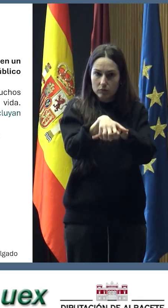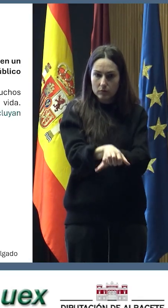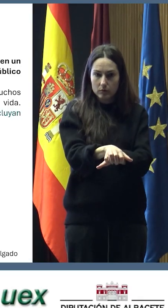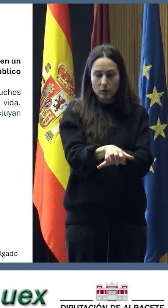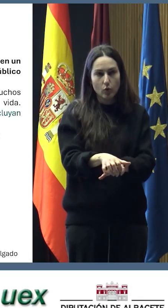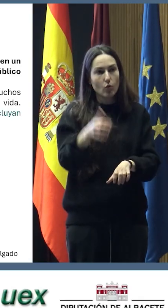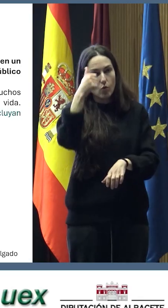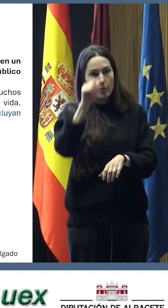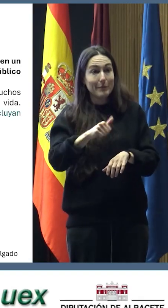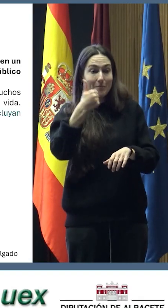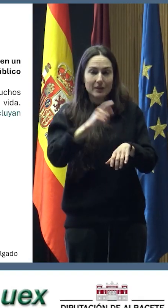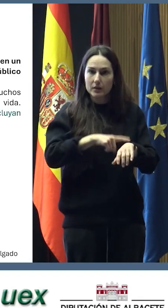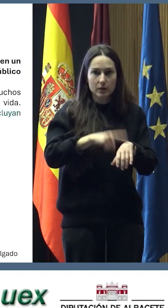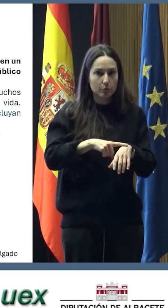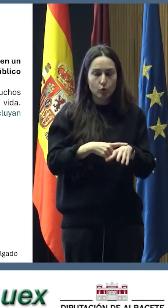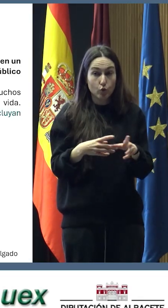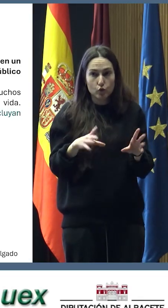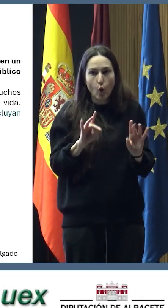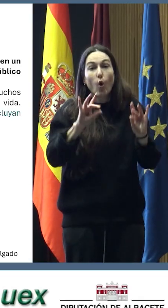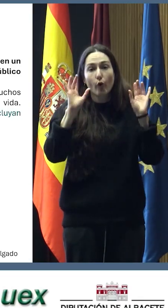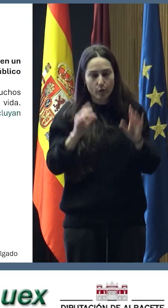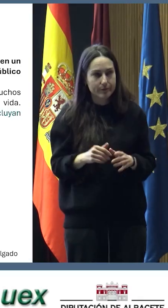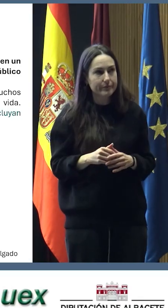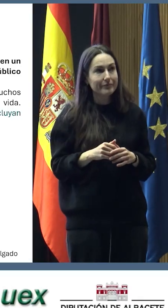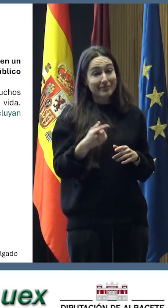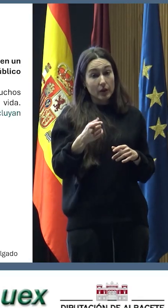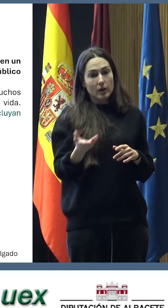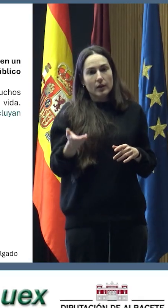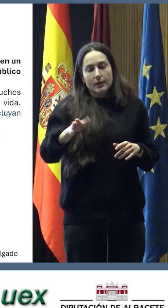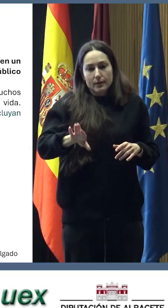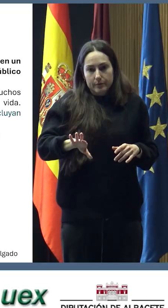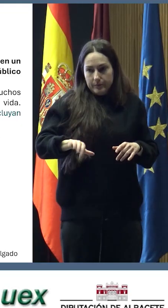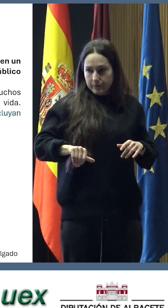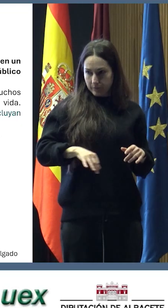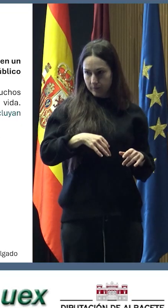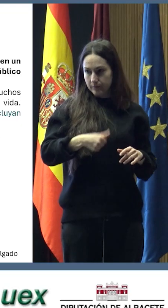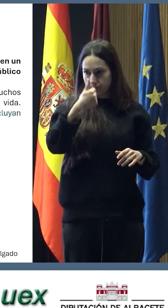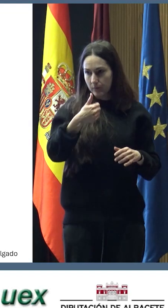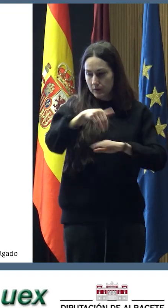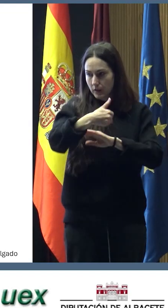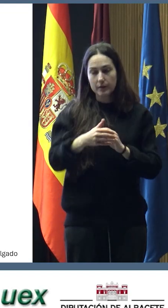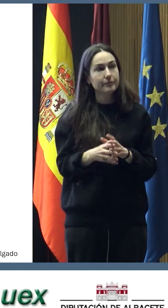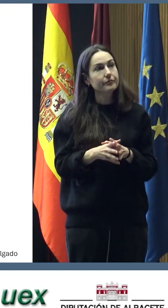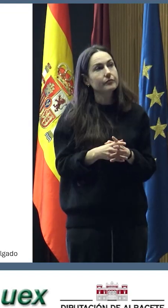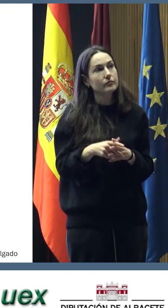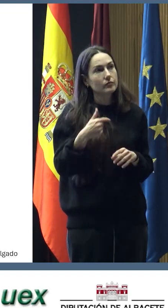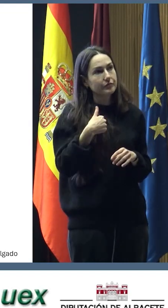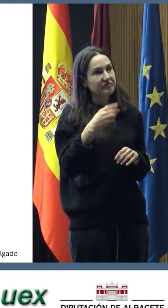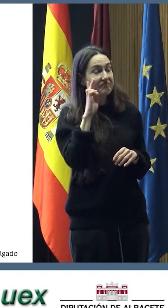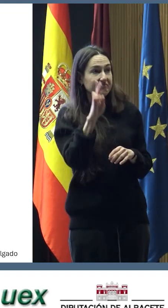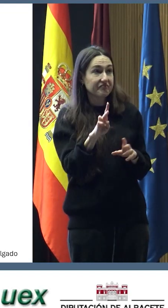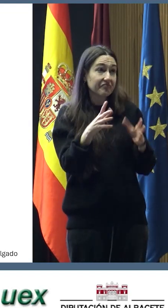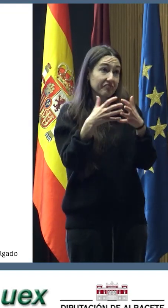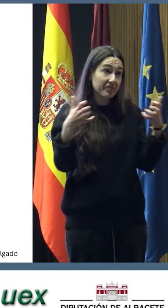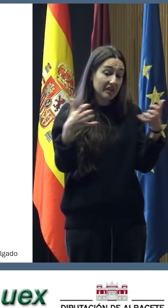cual el tiempo es oro, o sea, tiene más probabilidades de morir en la calle por un infarto. Pues me he encontrado con